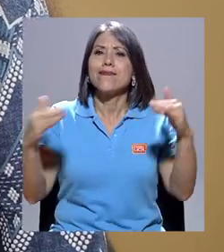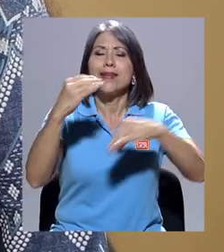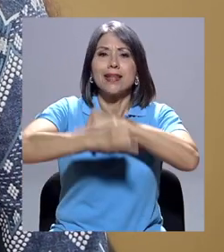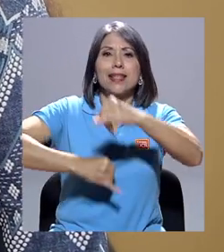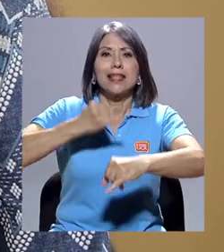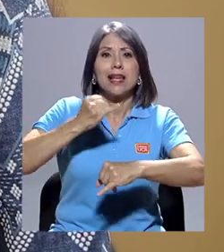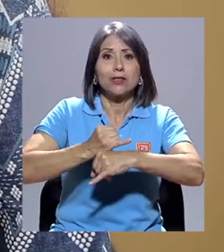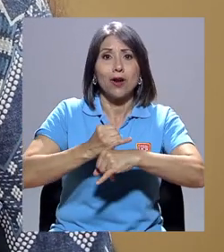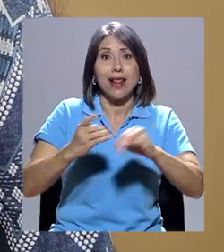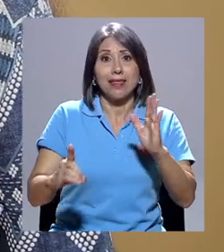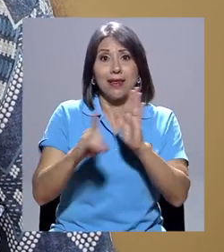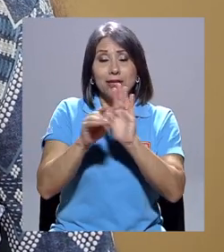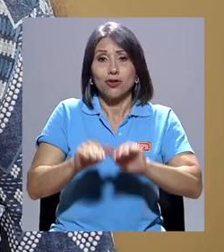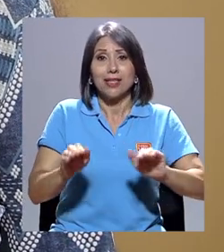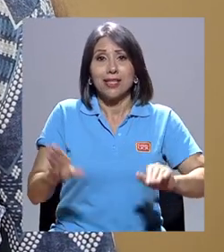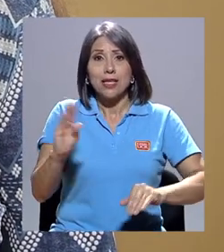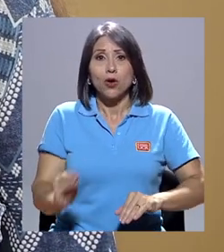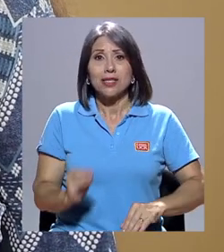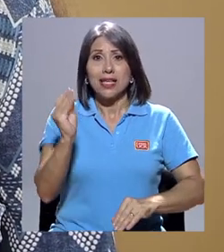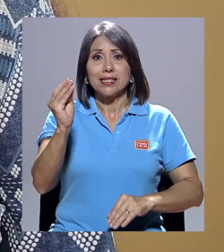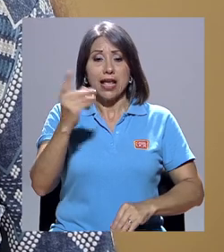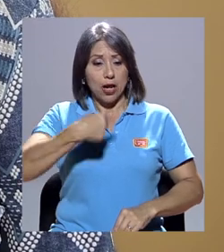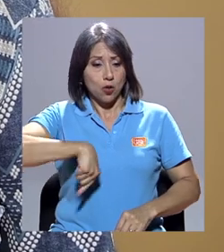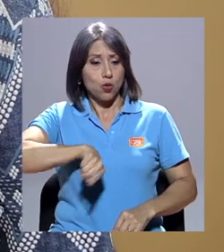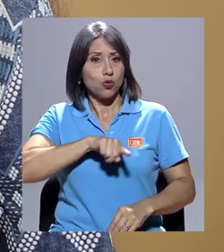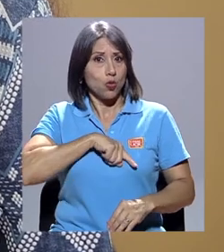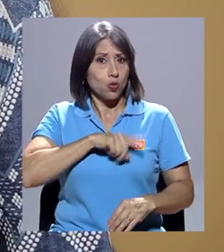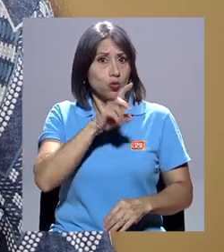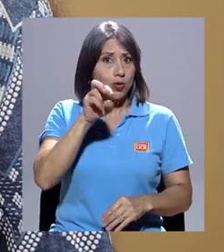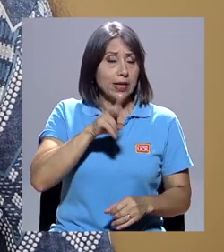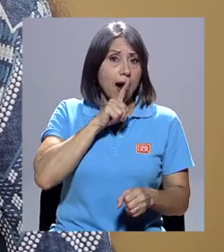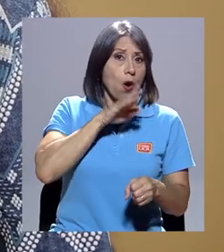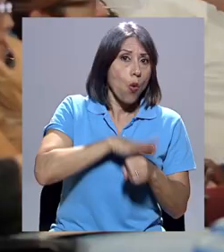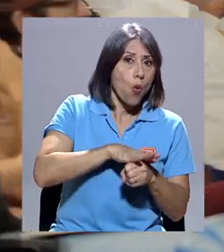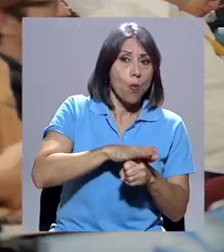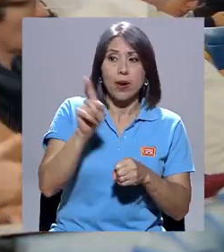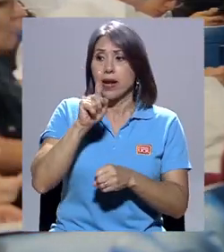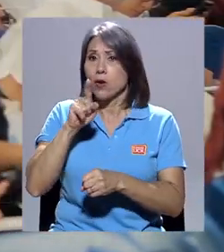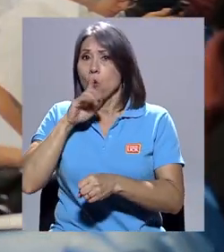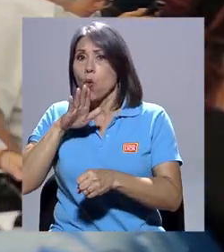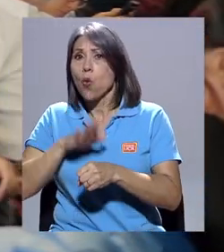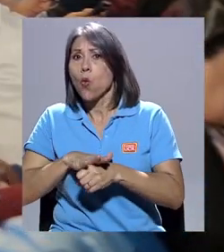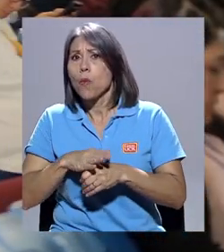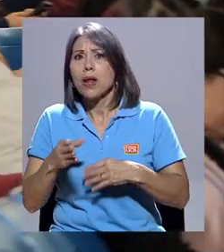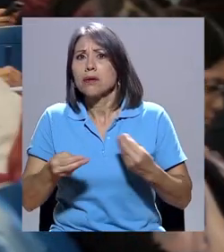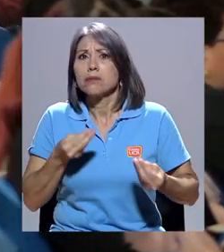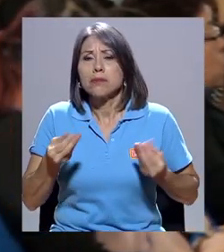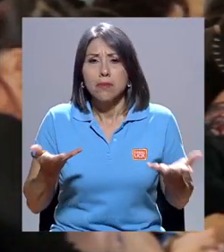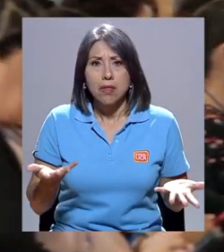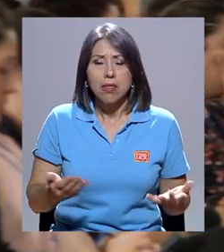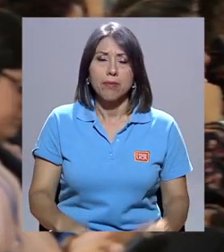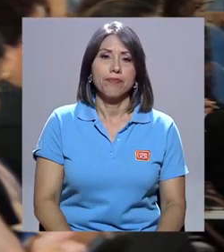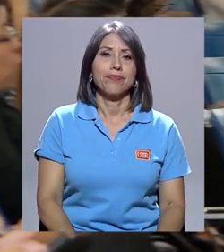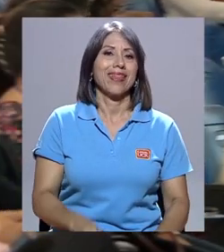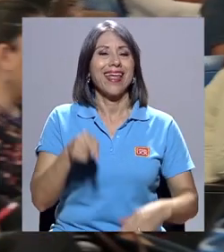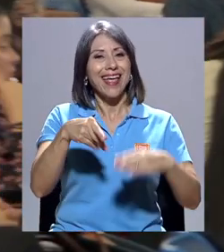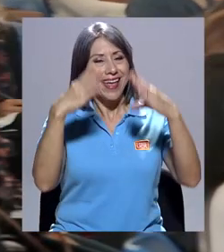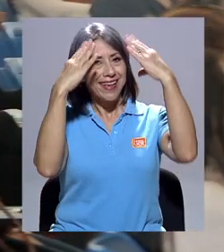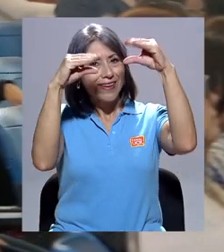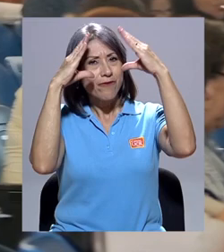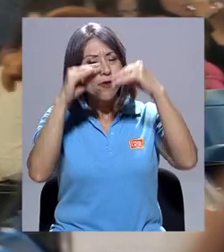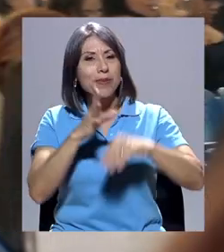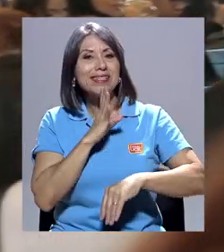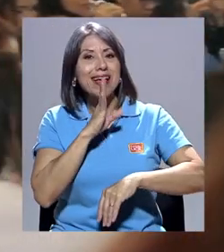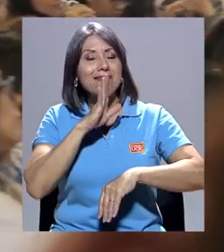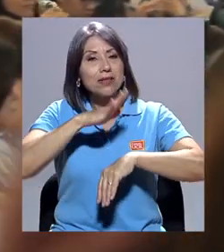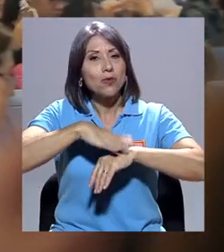niñas y adolescencia, en qué medida el país cumple y en qué medida, bueno, hay vacíos que todavía hay que mejorar. En el informe se destaca que